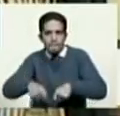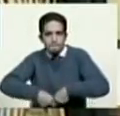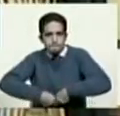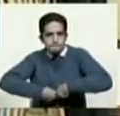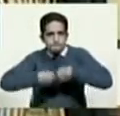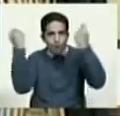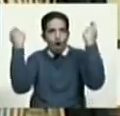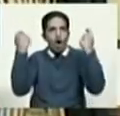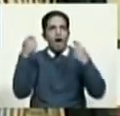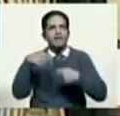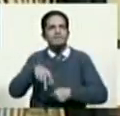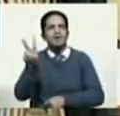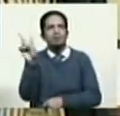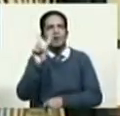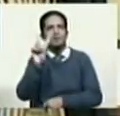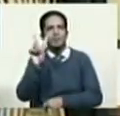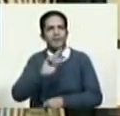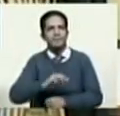Venezuela.